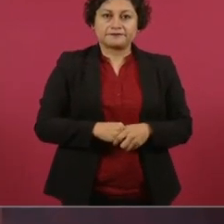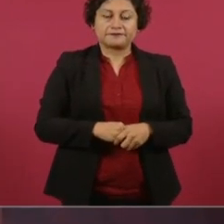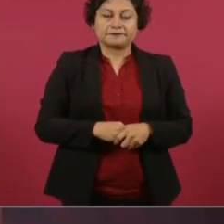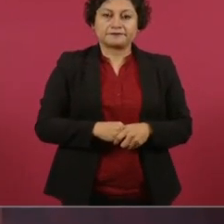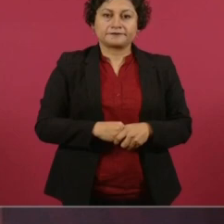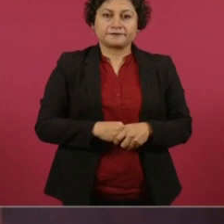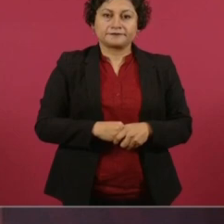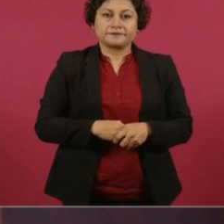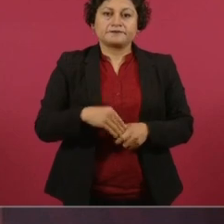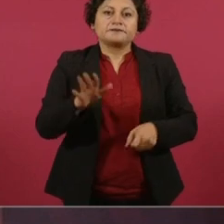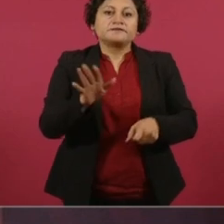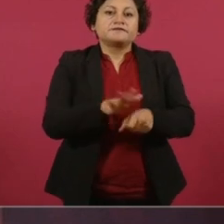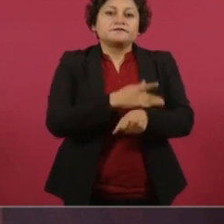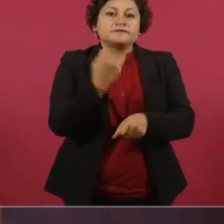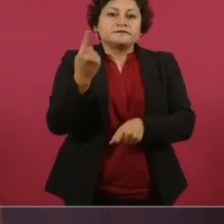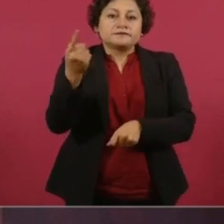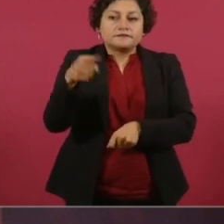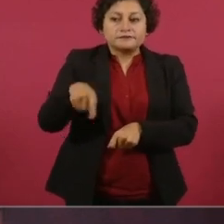si se exagera,